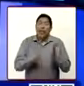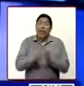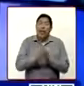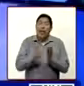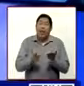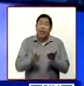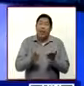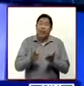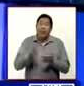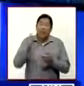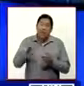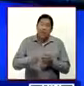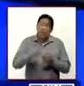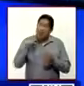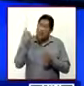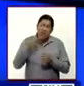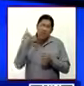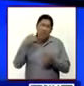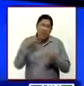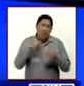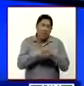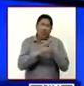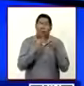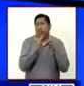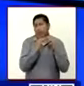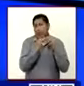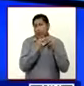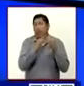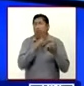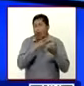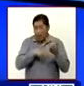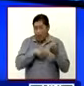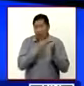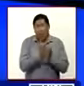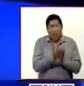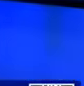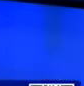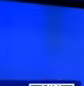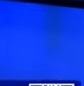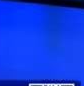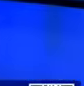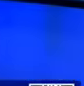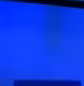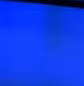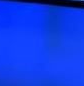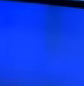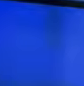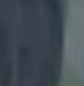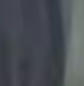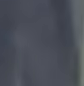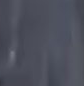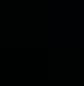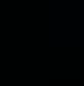libro que no puede faltar en su hogar. En unos minutos le contamos qué nos respondieron.